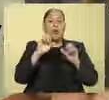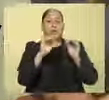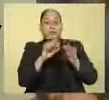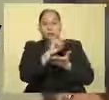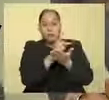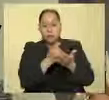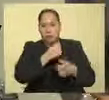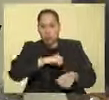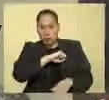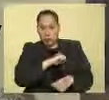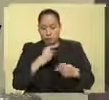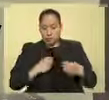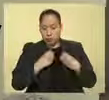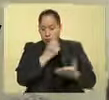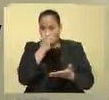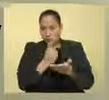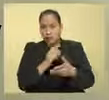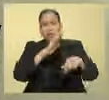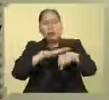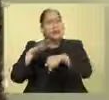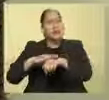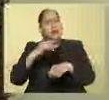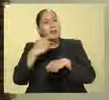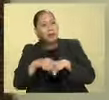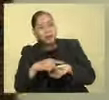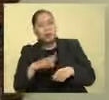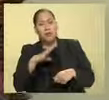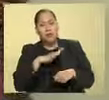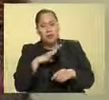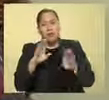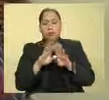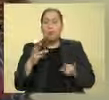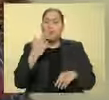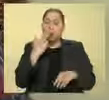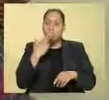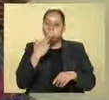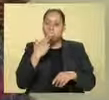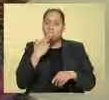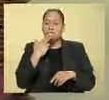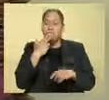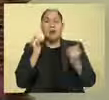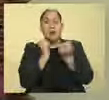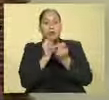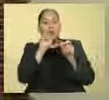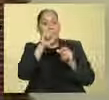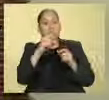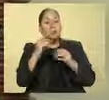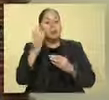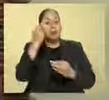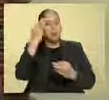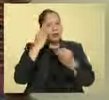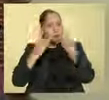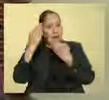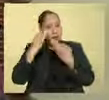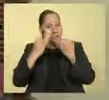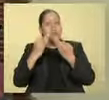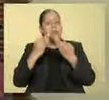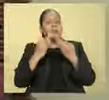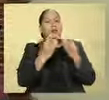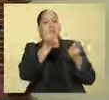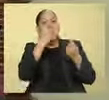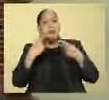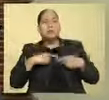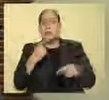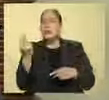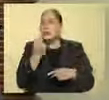Capitalina orienta a la población sobre los riesgos que trae consigo el consumo de tabaco, así como los tratamientos para quienes buscan